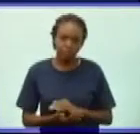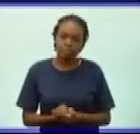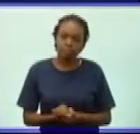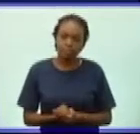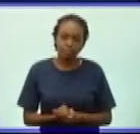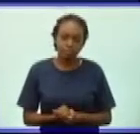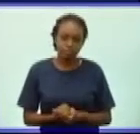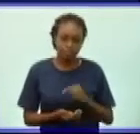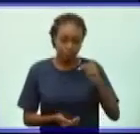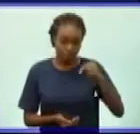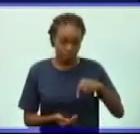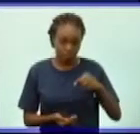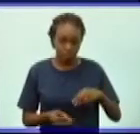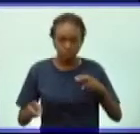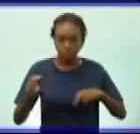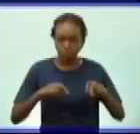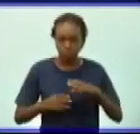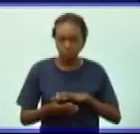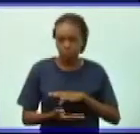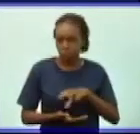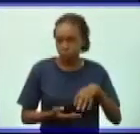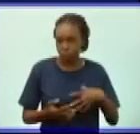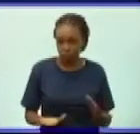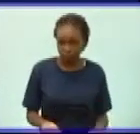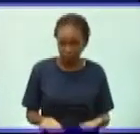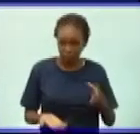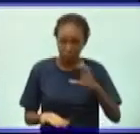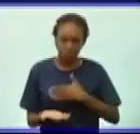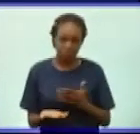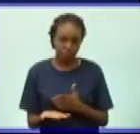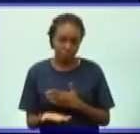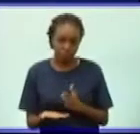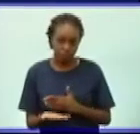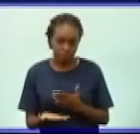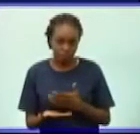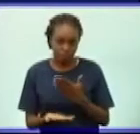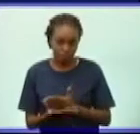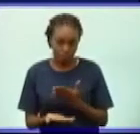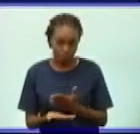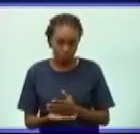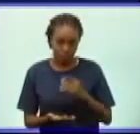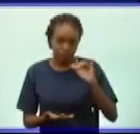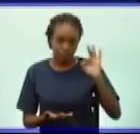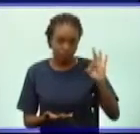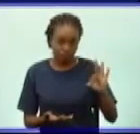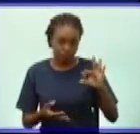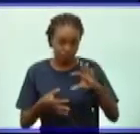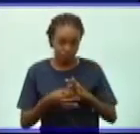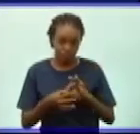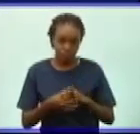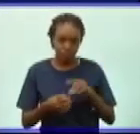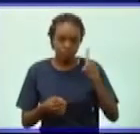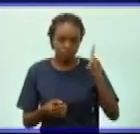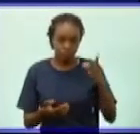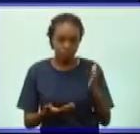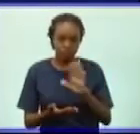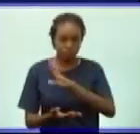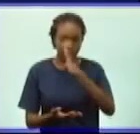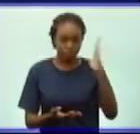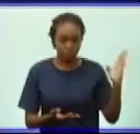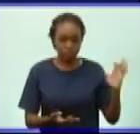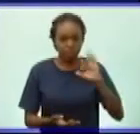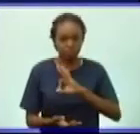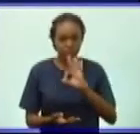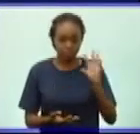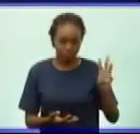se encuentra en el libro de texto de 8º grado, página 1 a la página 33. ¿Cuáles son los objetivos que